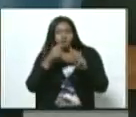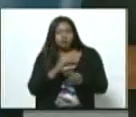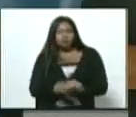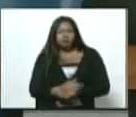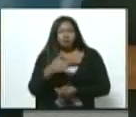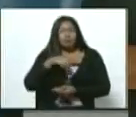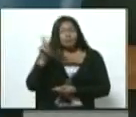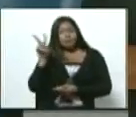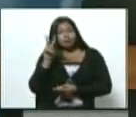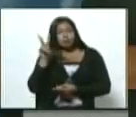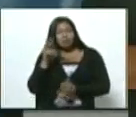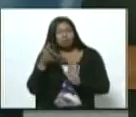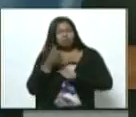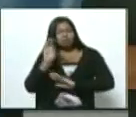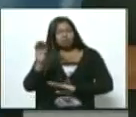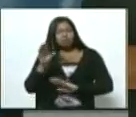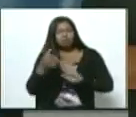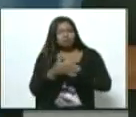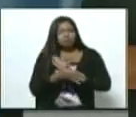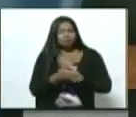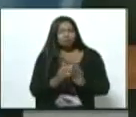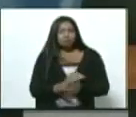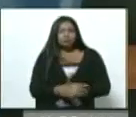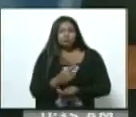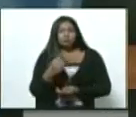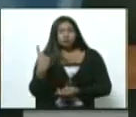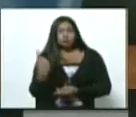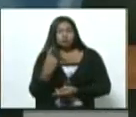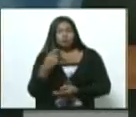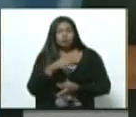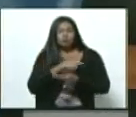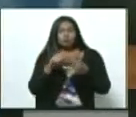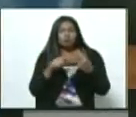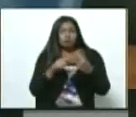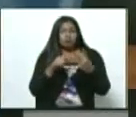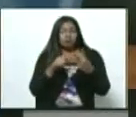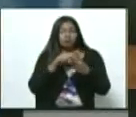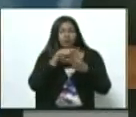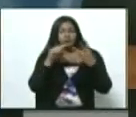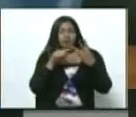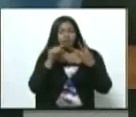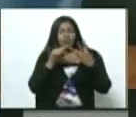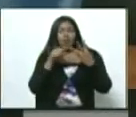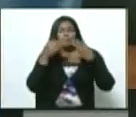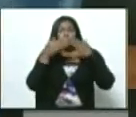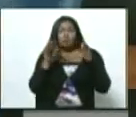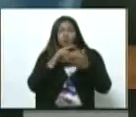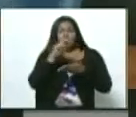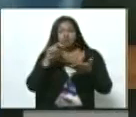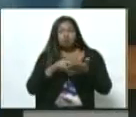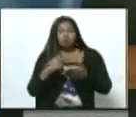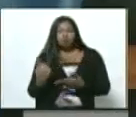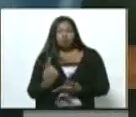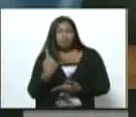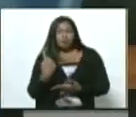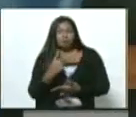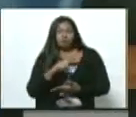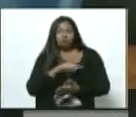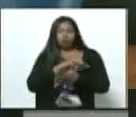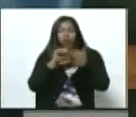Venezuela existen no solamente los 3 clásicos poderes públicos nacionales, sino